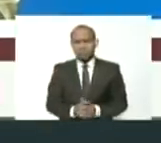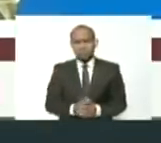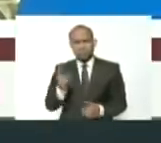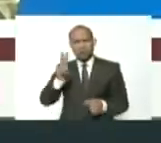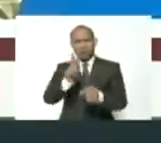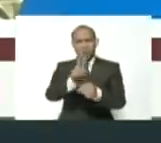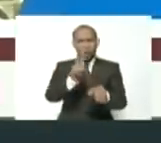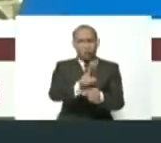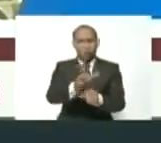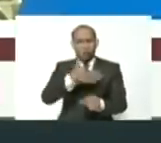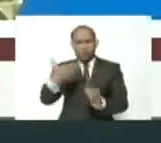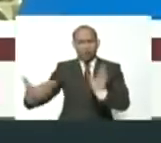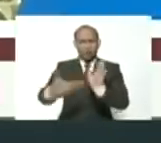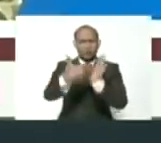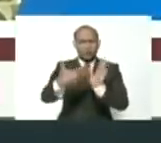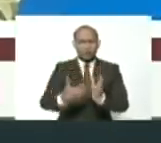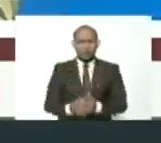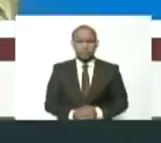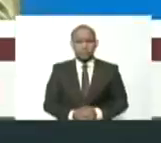violación,